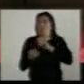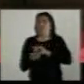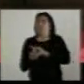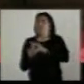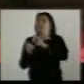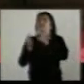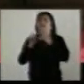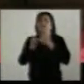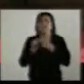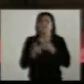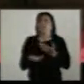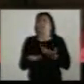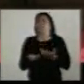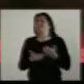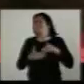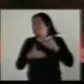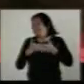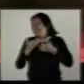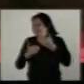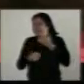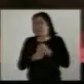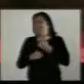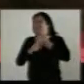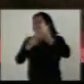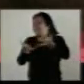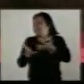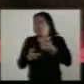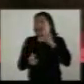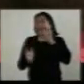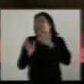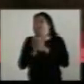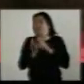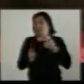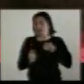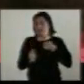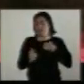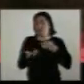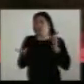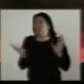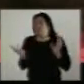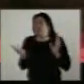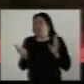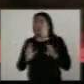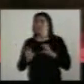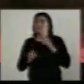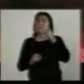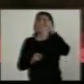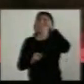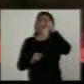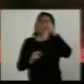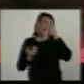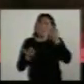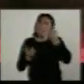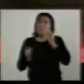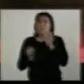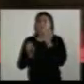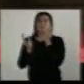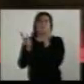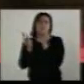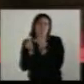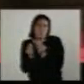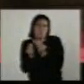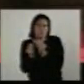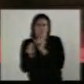volcarla hacia su mayor productividad. O sea, si yo sé hacer algo, tengo que pensar de una manera no